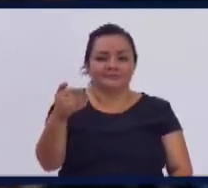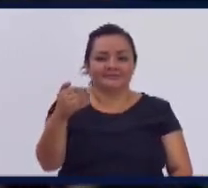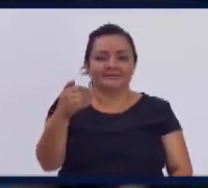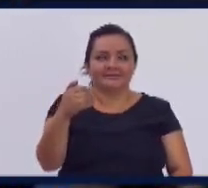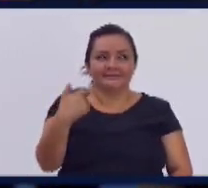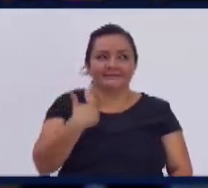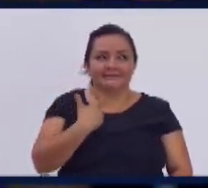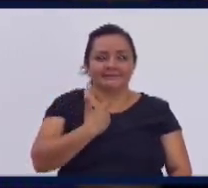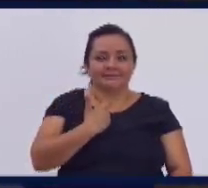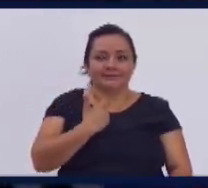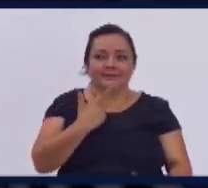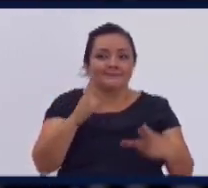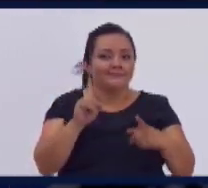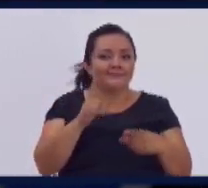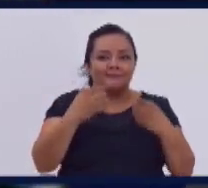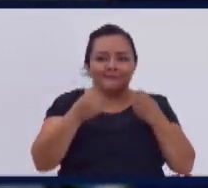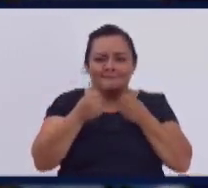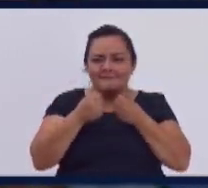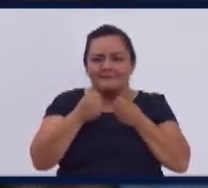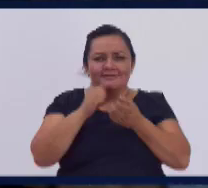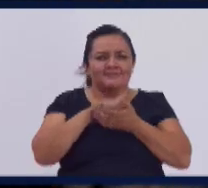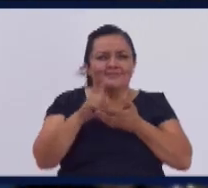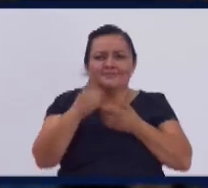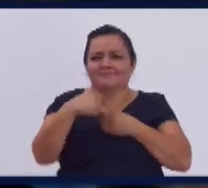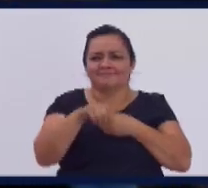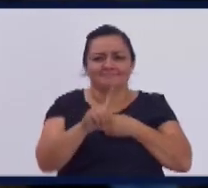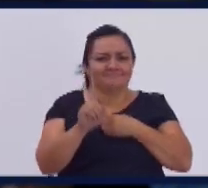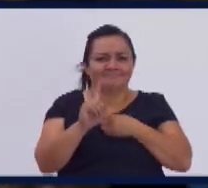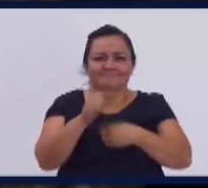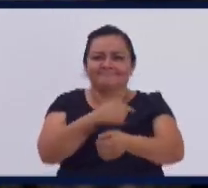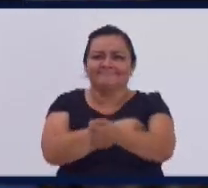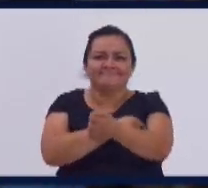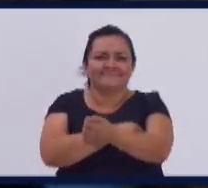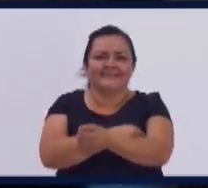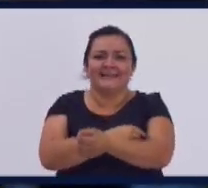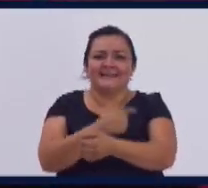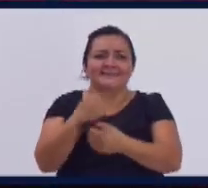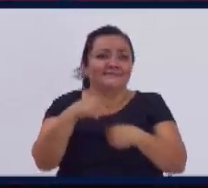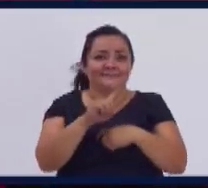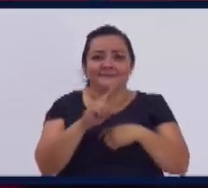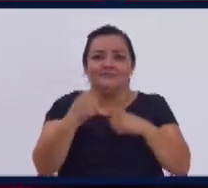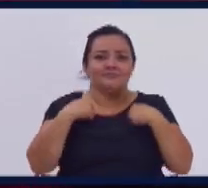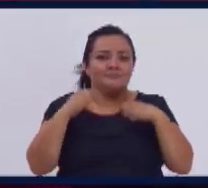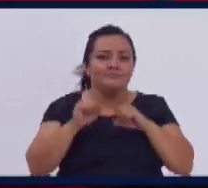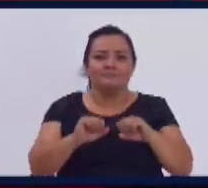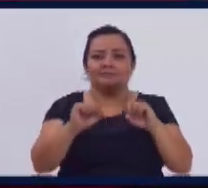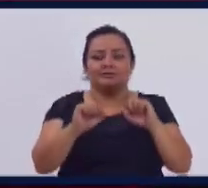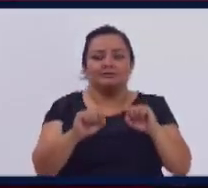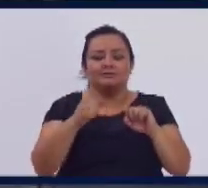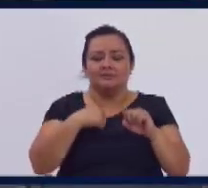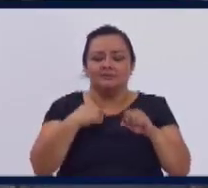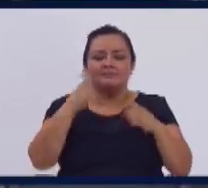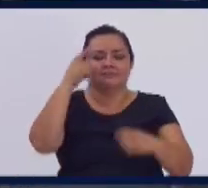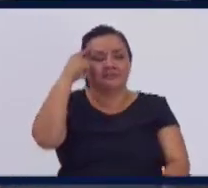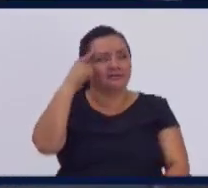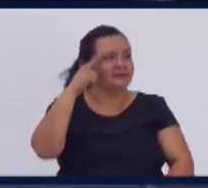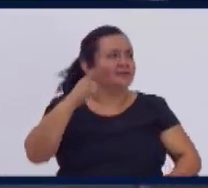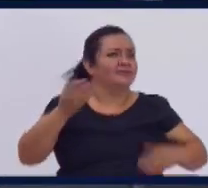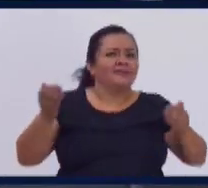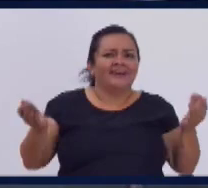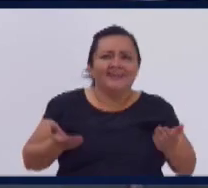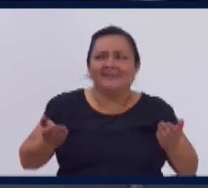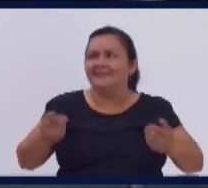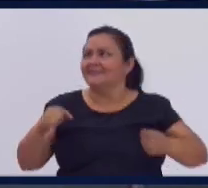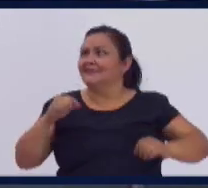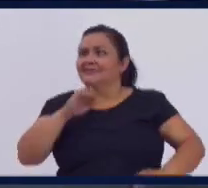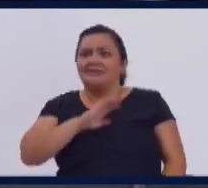2 años que no salía a penales, 2 años que no iba a las escuelas, 2 años que no iba a hospitales, 2 años que estaba muerto, muerto, neutralizado, pensando, sí, que